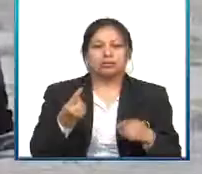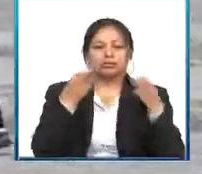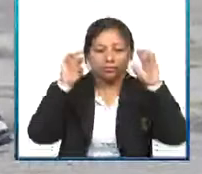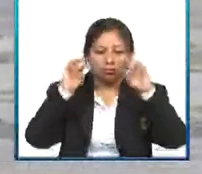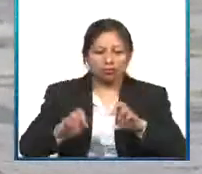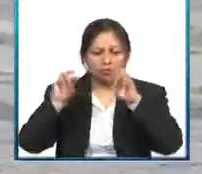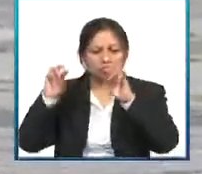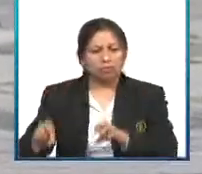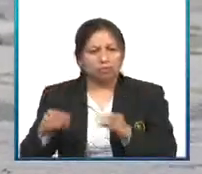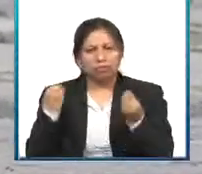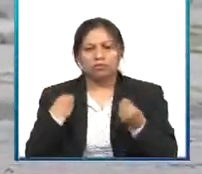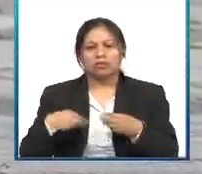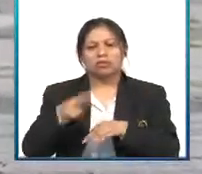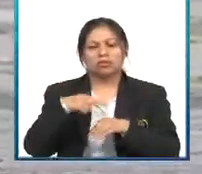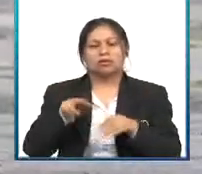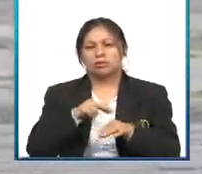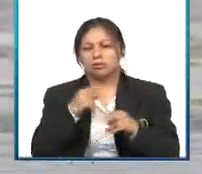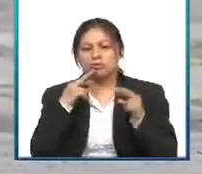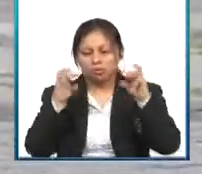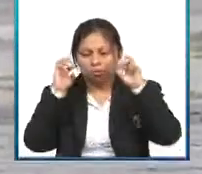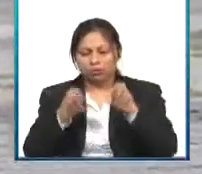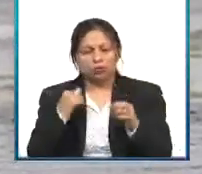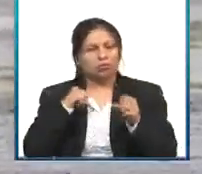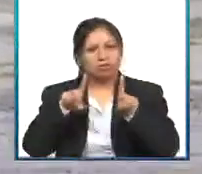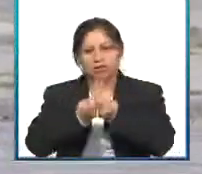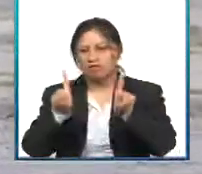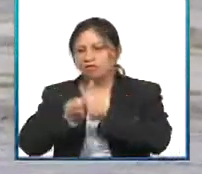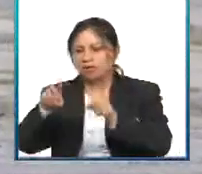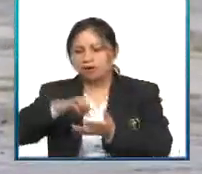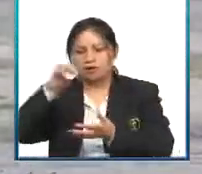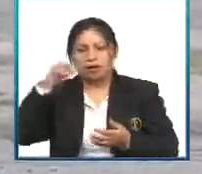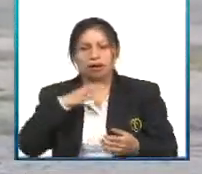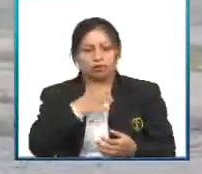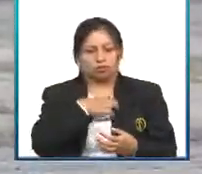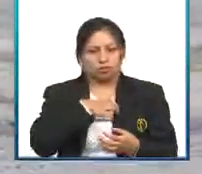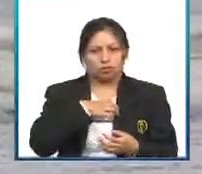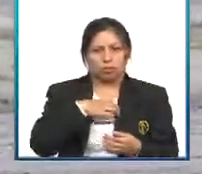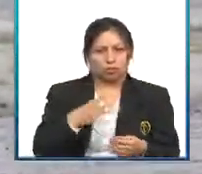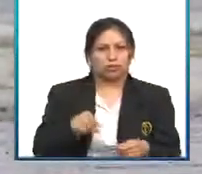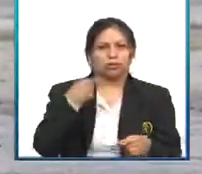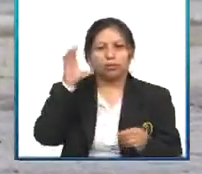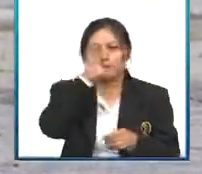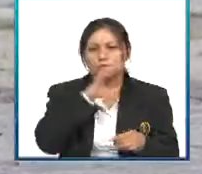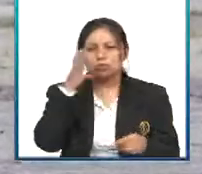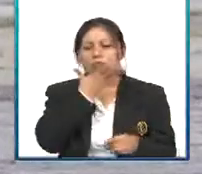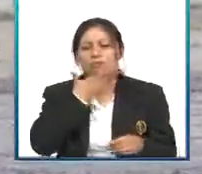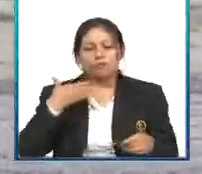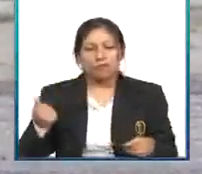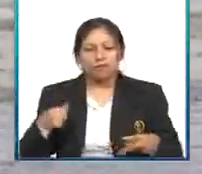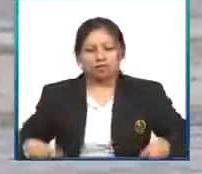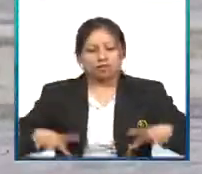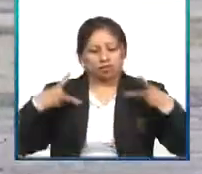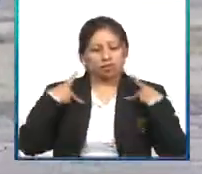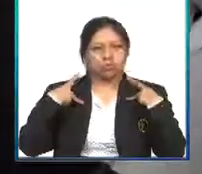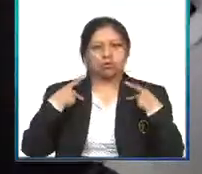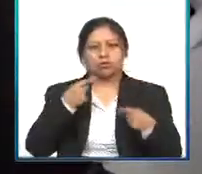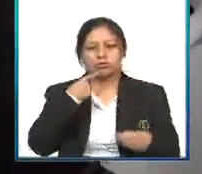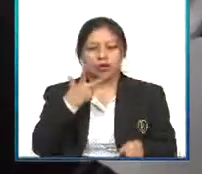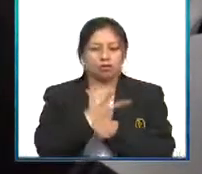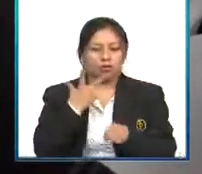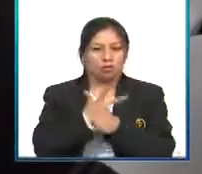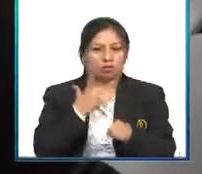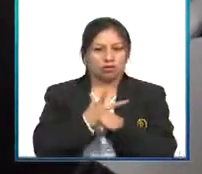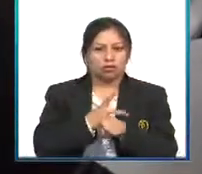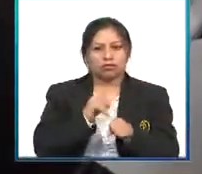de personas, según las Naciones Unidas, que están en países distintos al suyo buscando la manera de mejorar sus vidas. El caso de